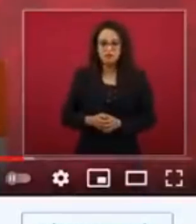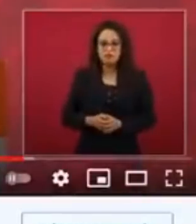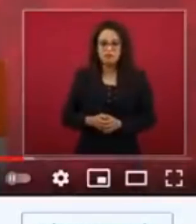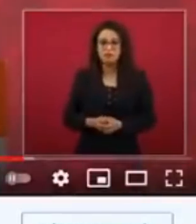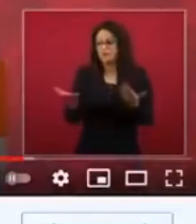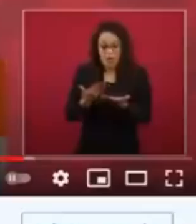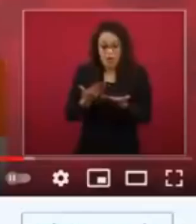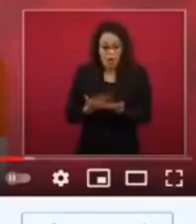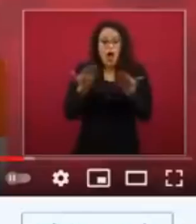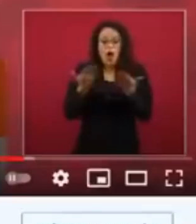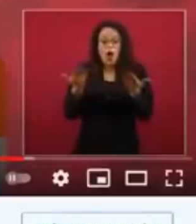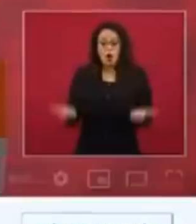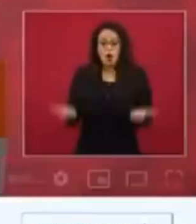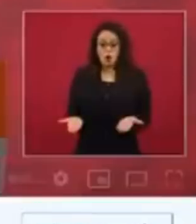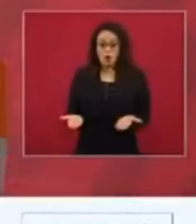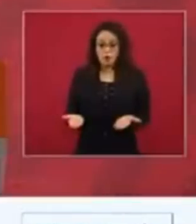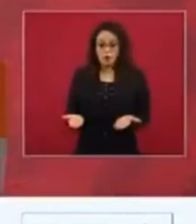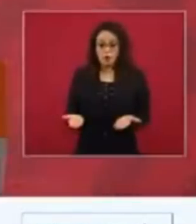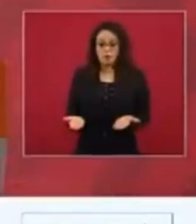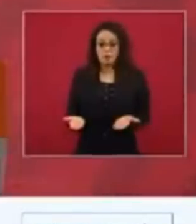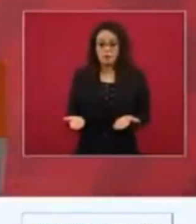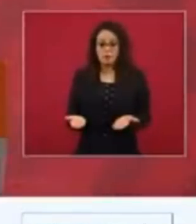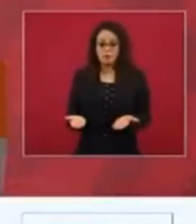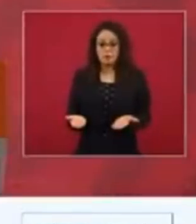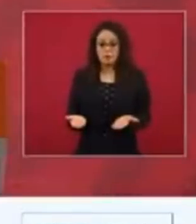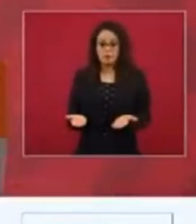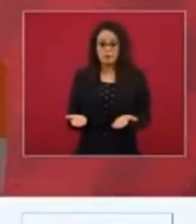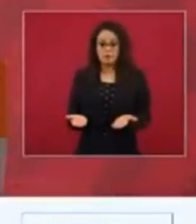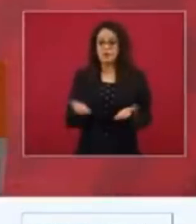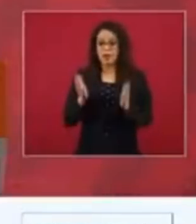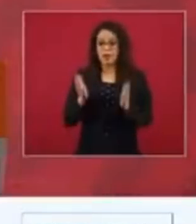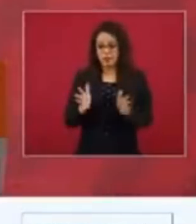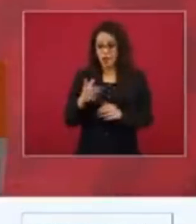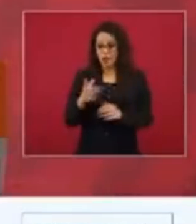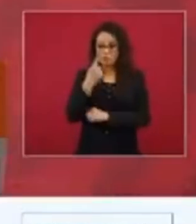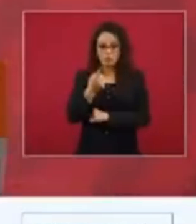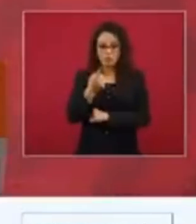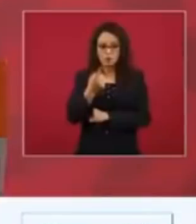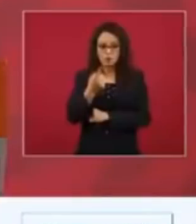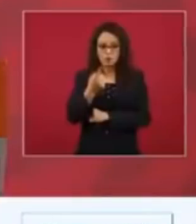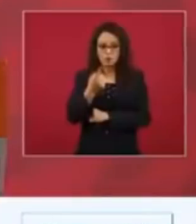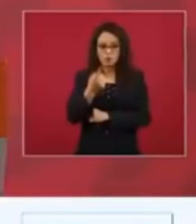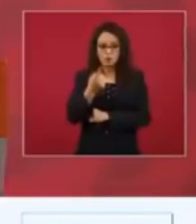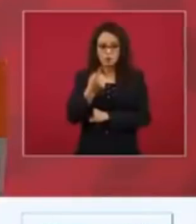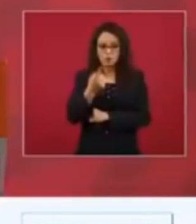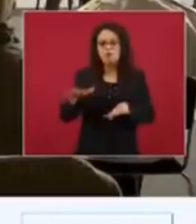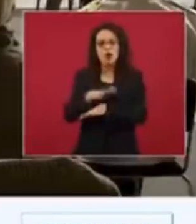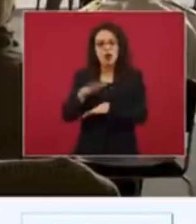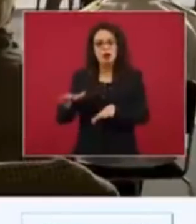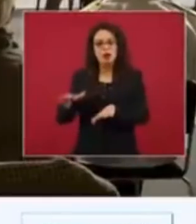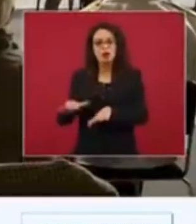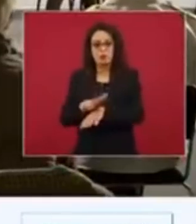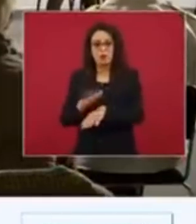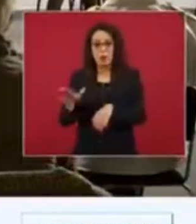ahora, como se están llevando a cabo los cambios, porque pensaban que iba a ser más de